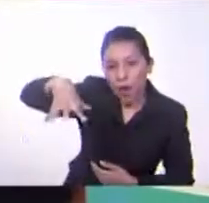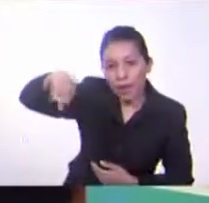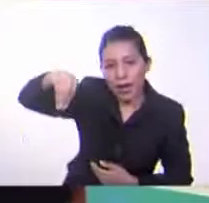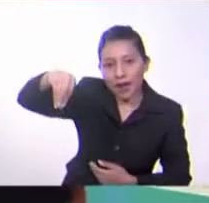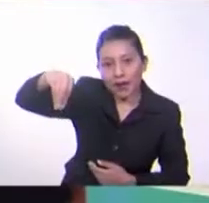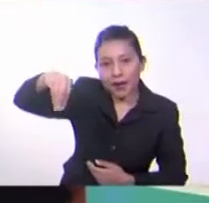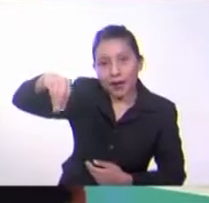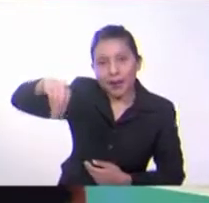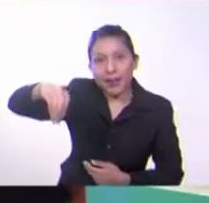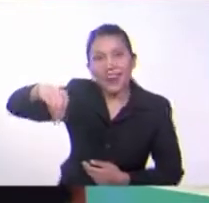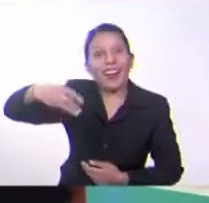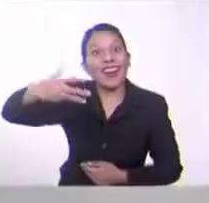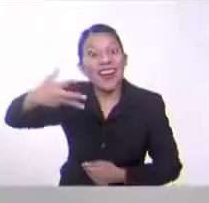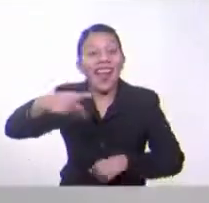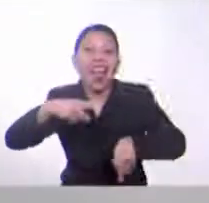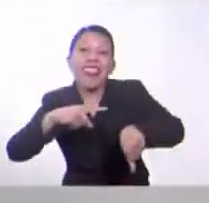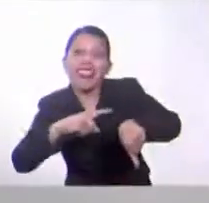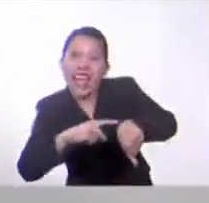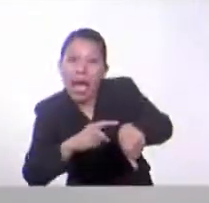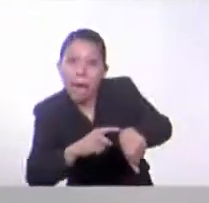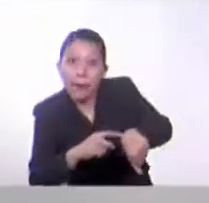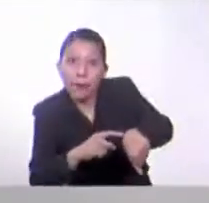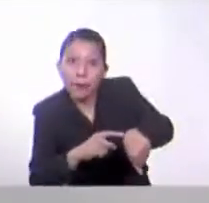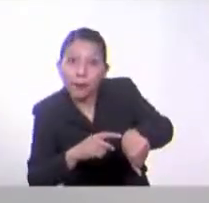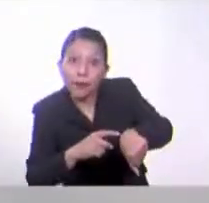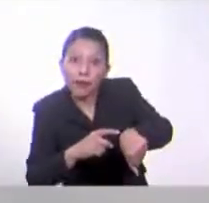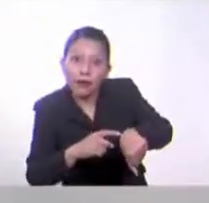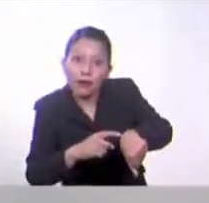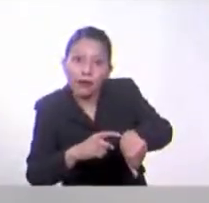el tiempo en